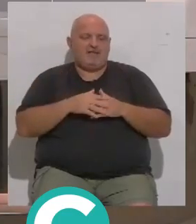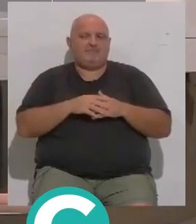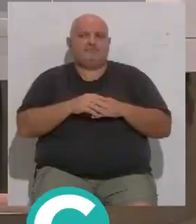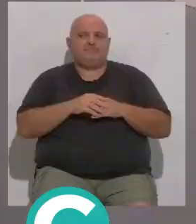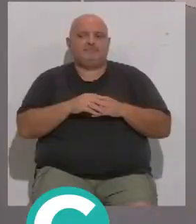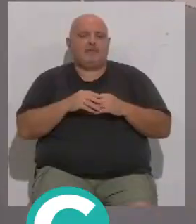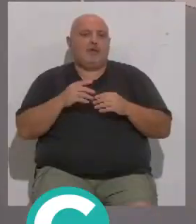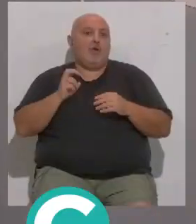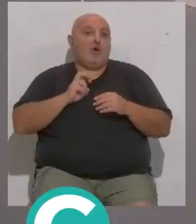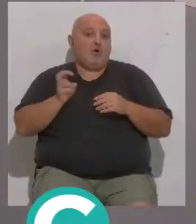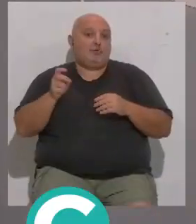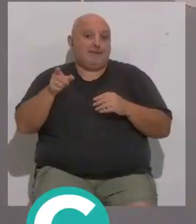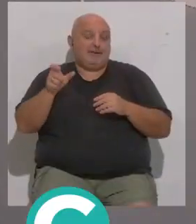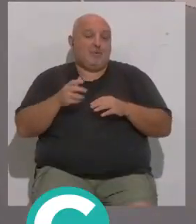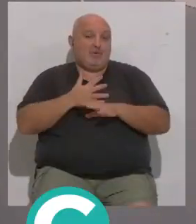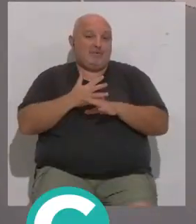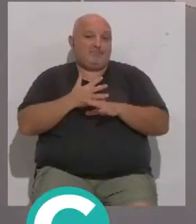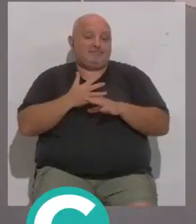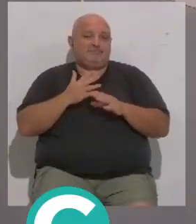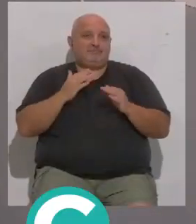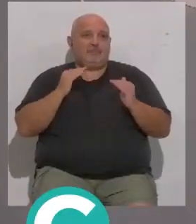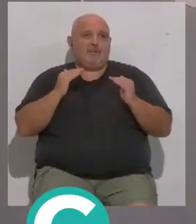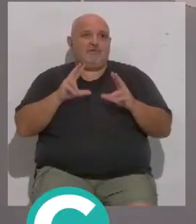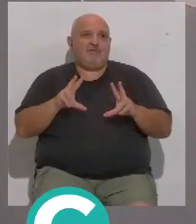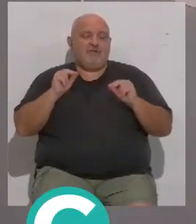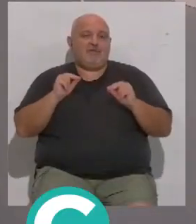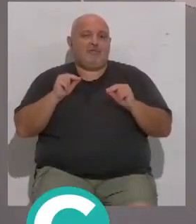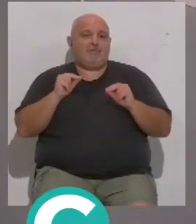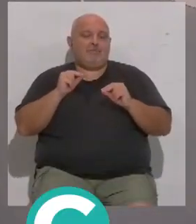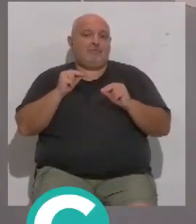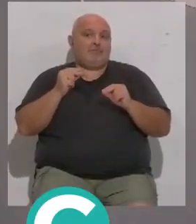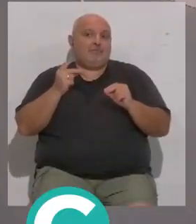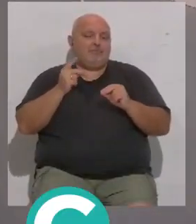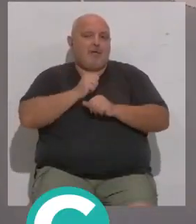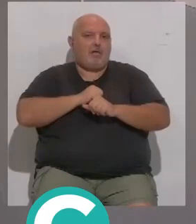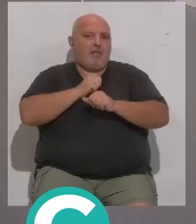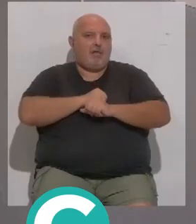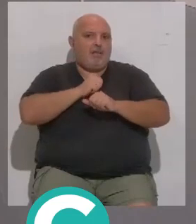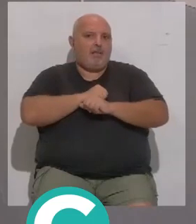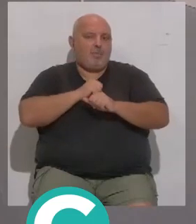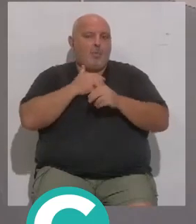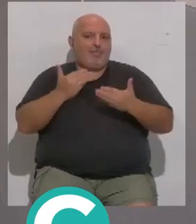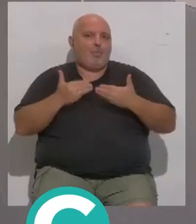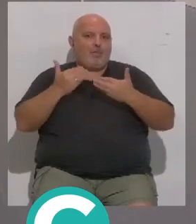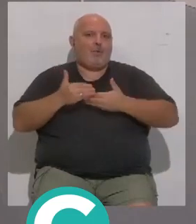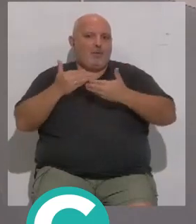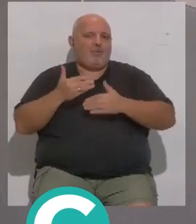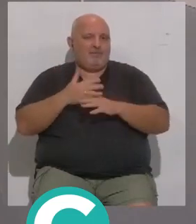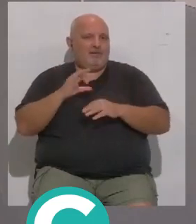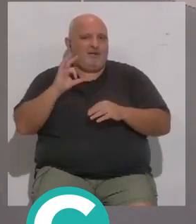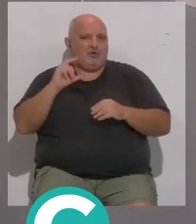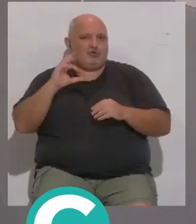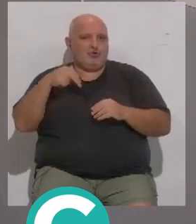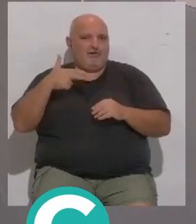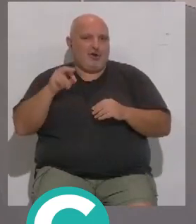pero era otro de los jugadores que había terminado la temporada muy bien y era de los otros de los que se le esperaba también para